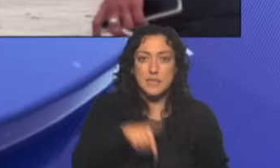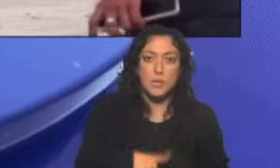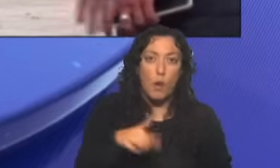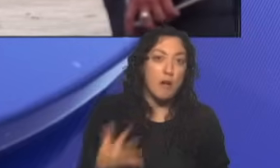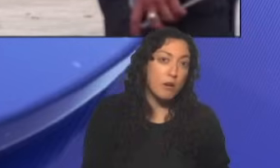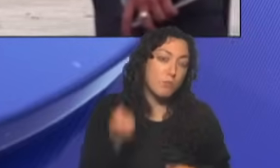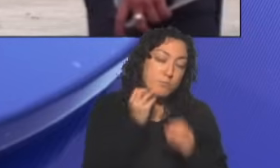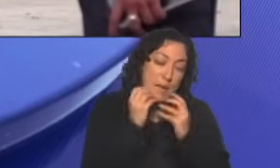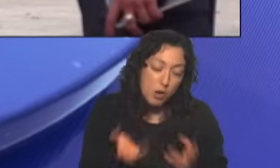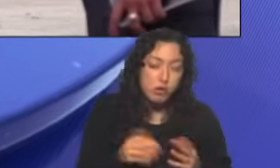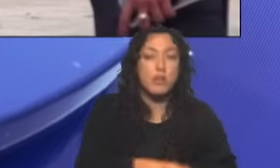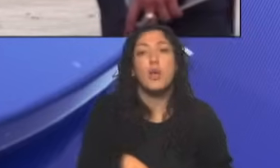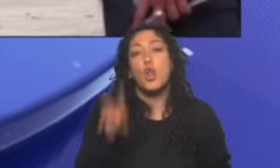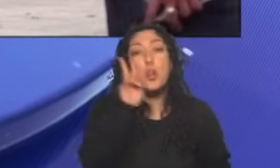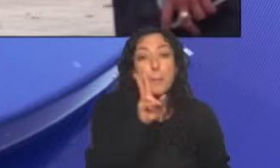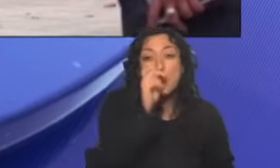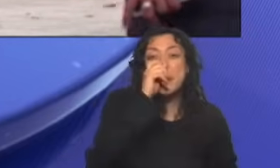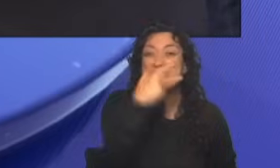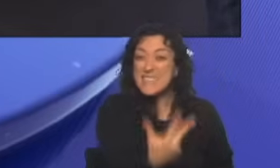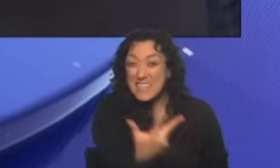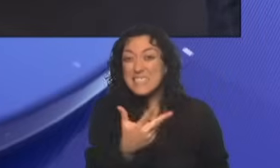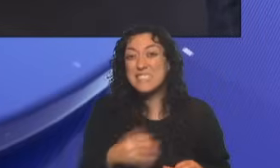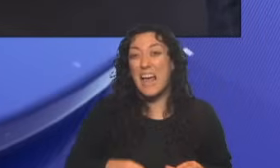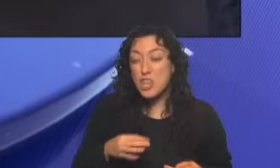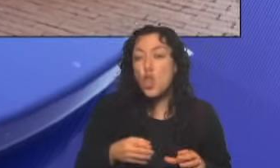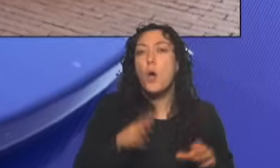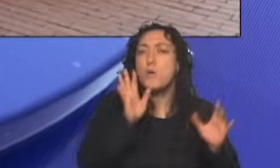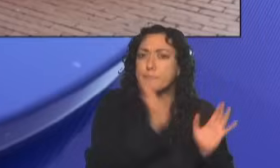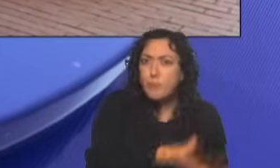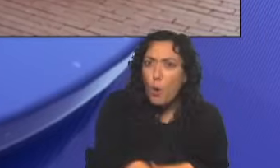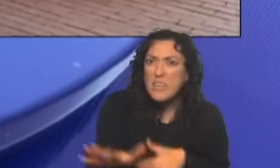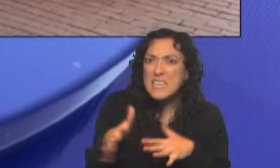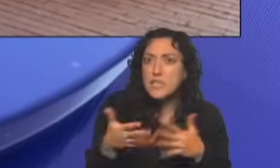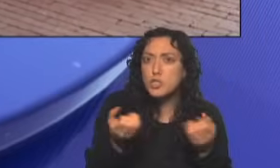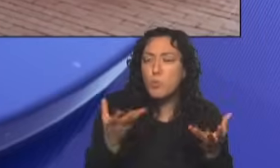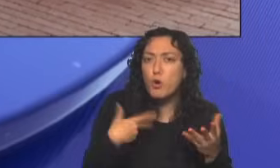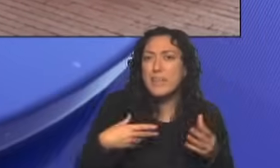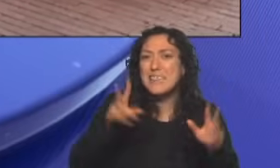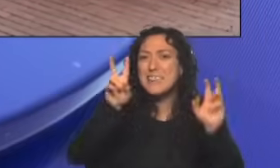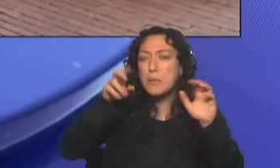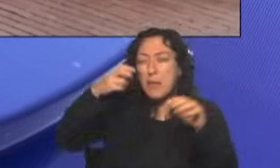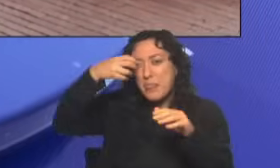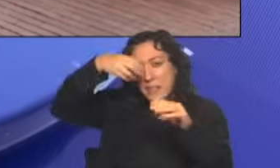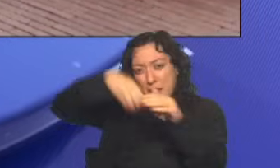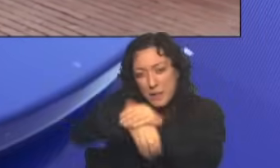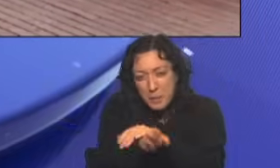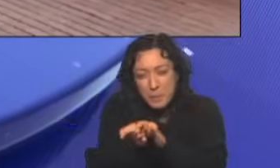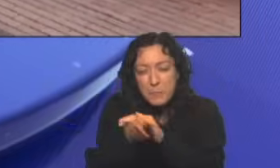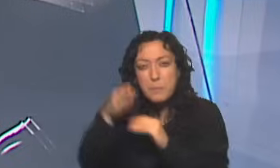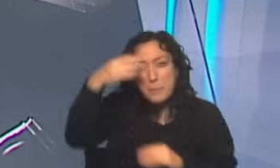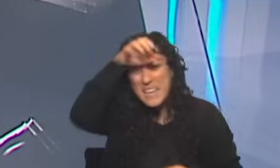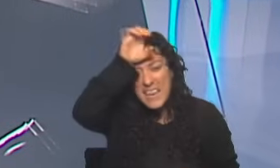en 2023 hay una gran movilización por una cuestión que tiene que ver con una minera, First